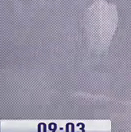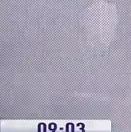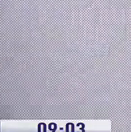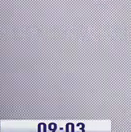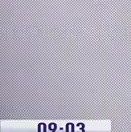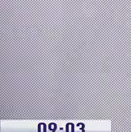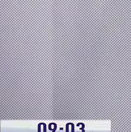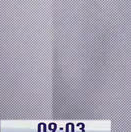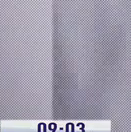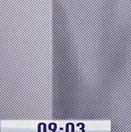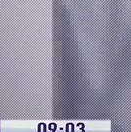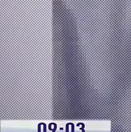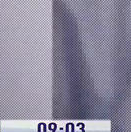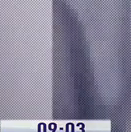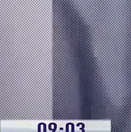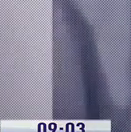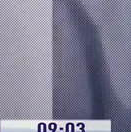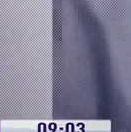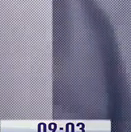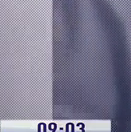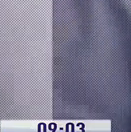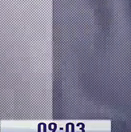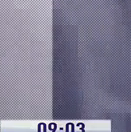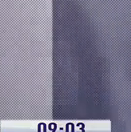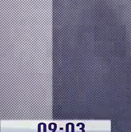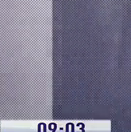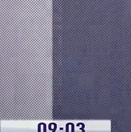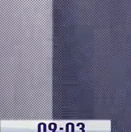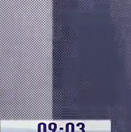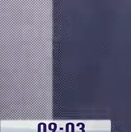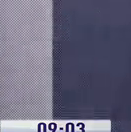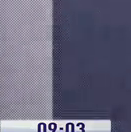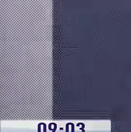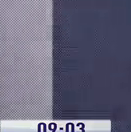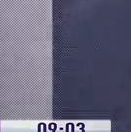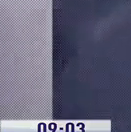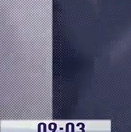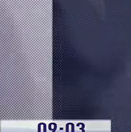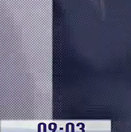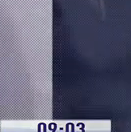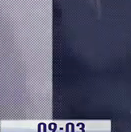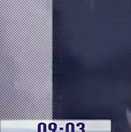misión. Son como ángeles, blancos